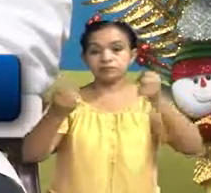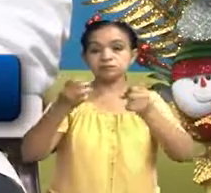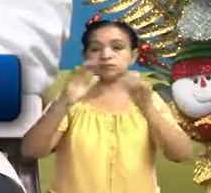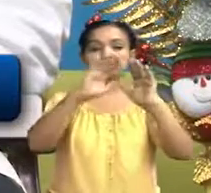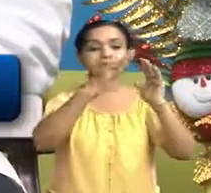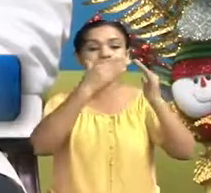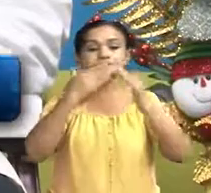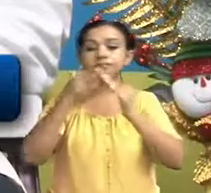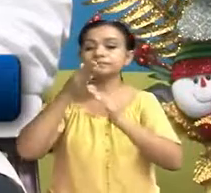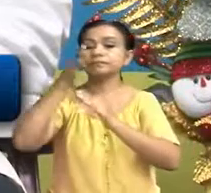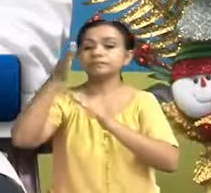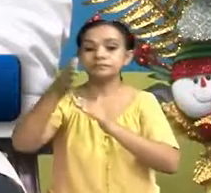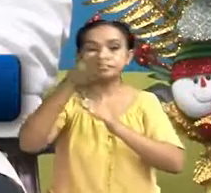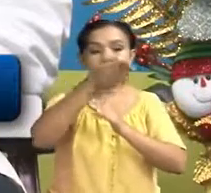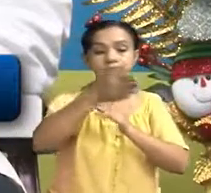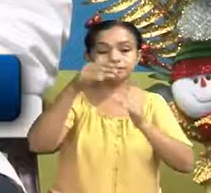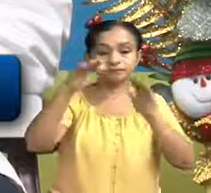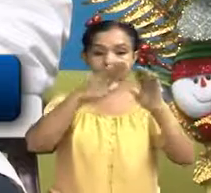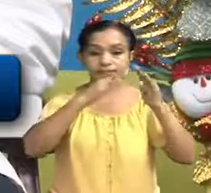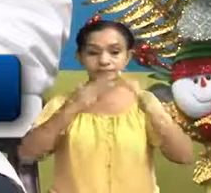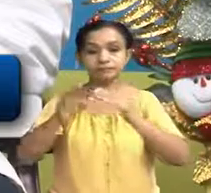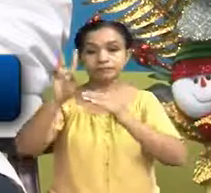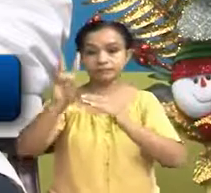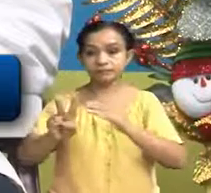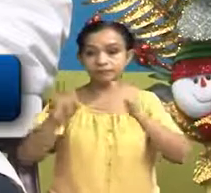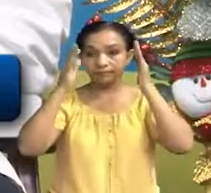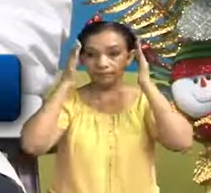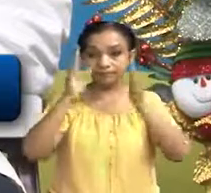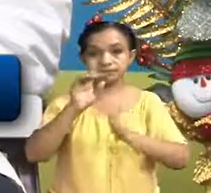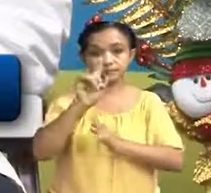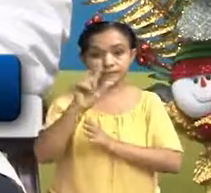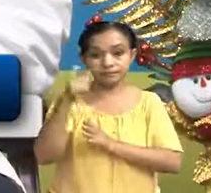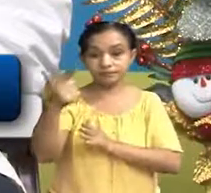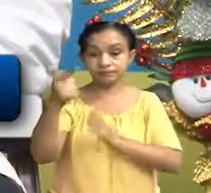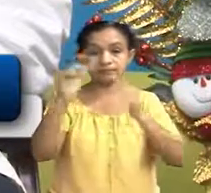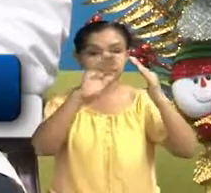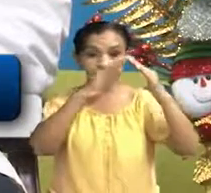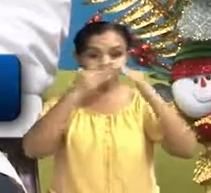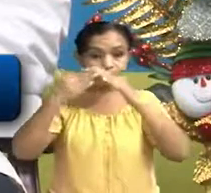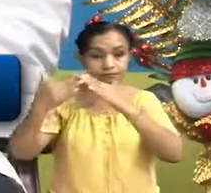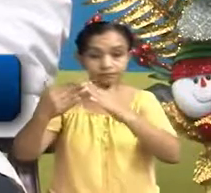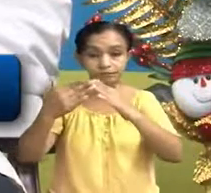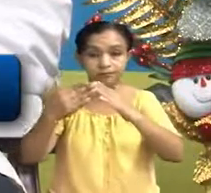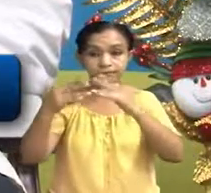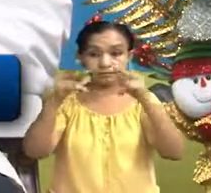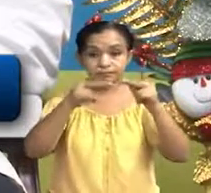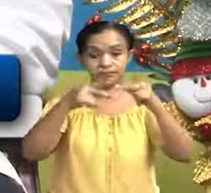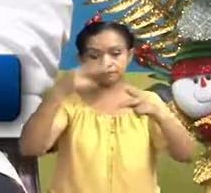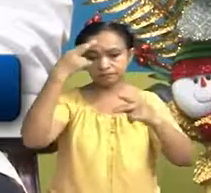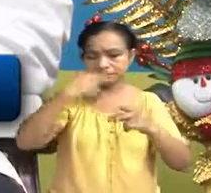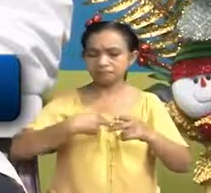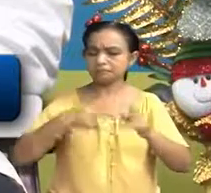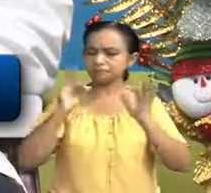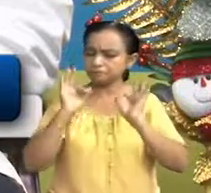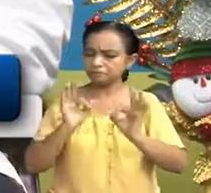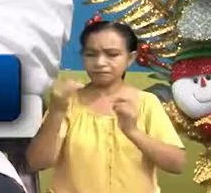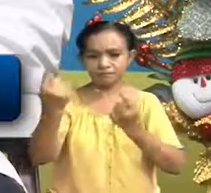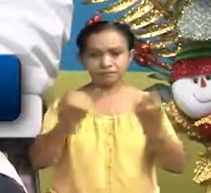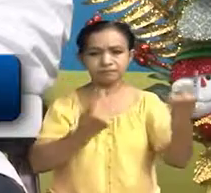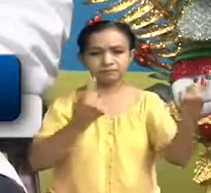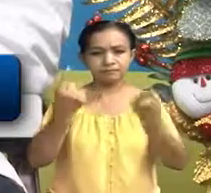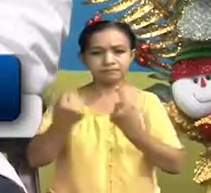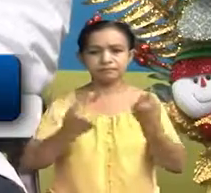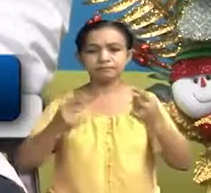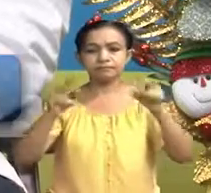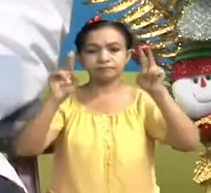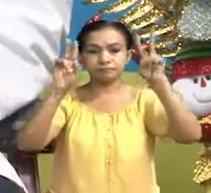barrios. Aquí en el Distrito 2 estamos atendiendo 17 barrios y la población ha respondido muy bien, gracias a Dios.